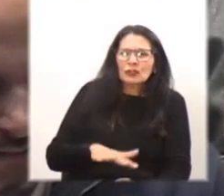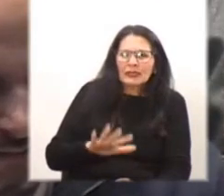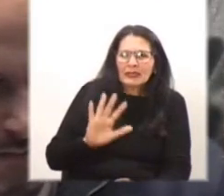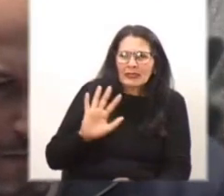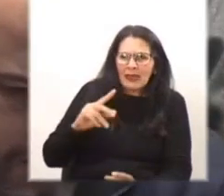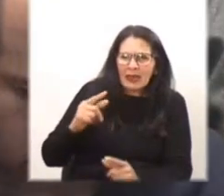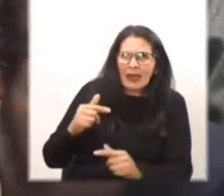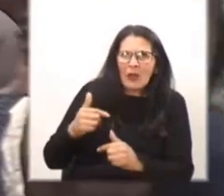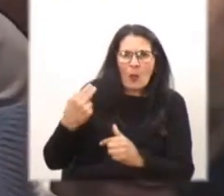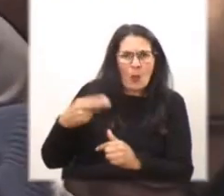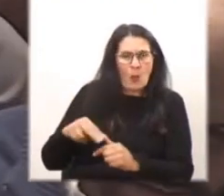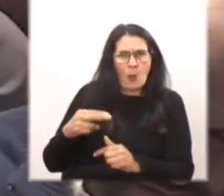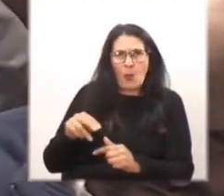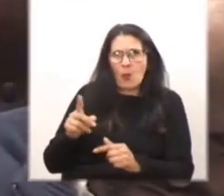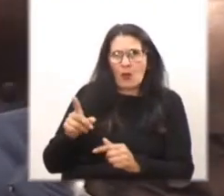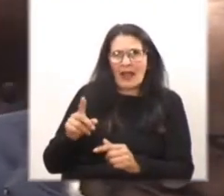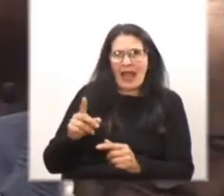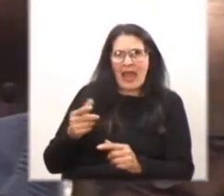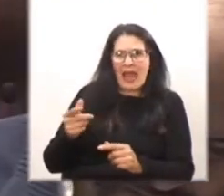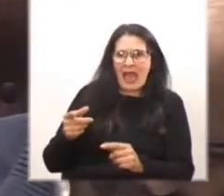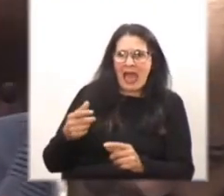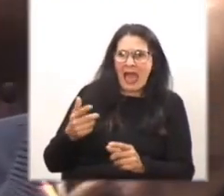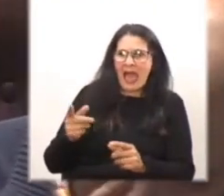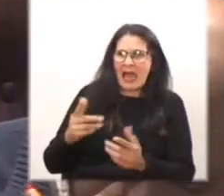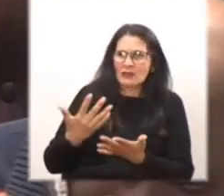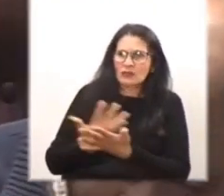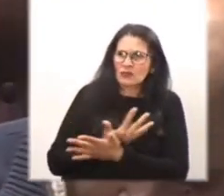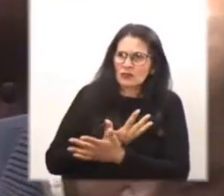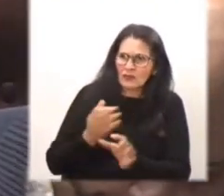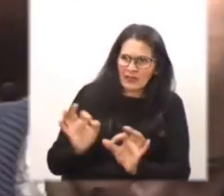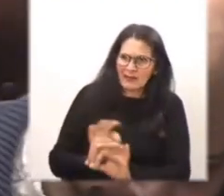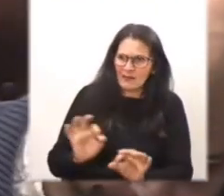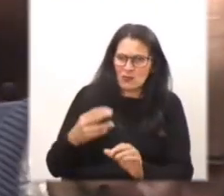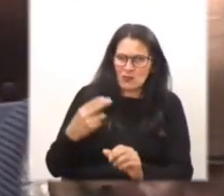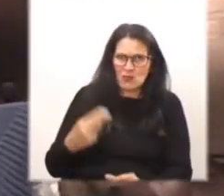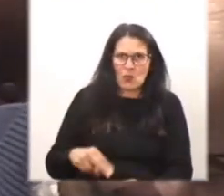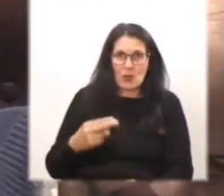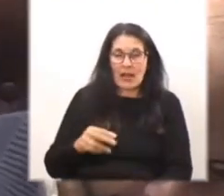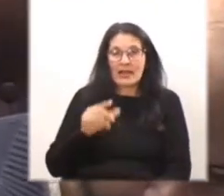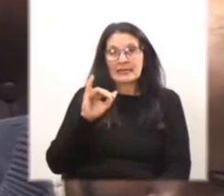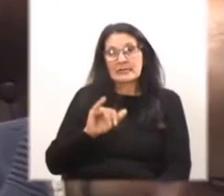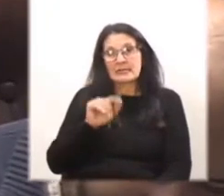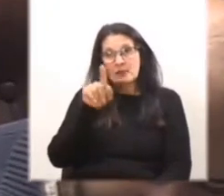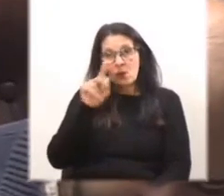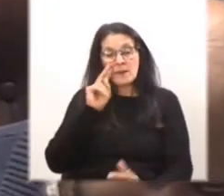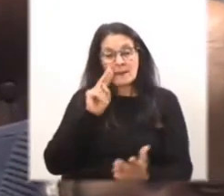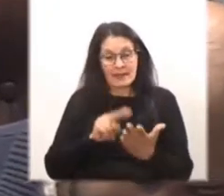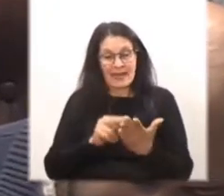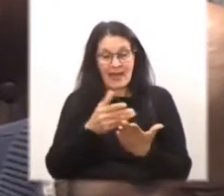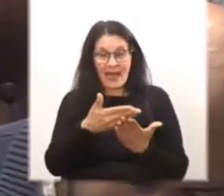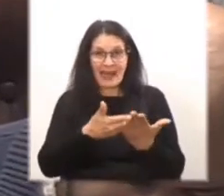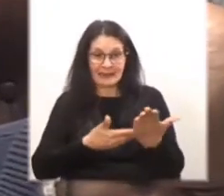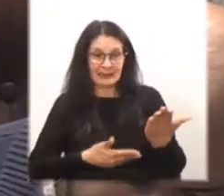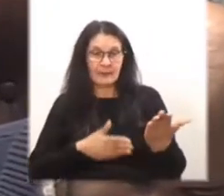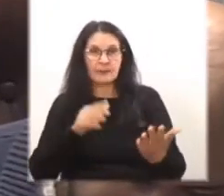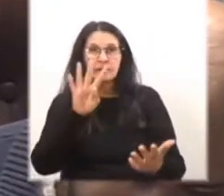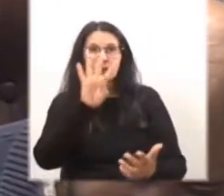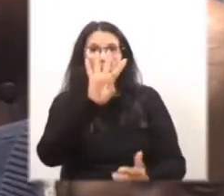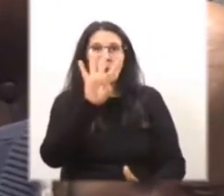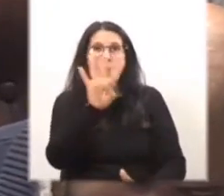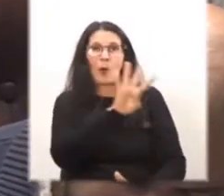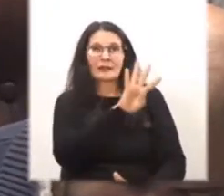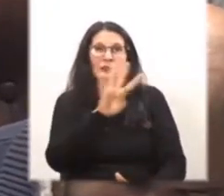históricamente nunca han quedado descalzos. Y si usted mira esta lista, señor presidente,